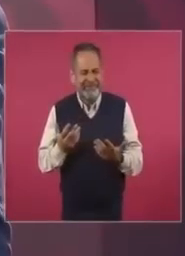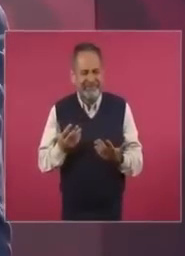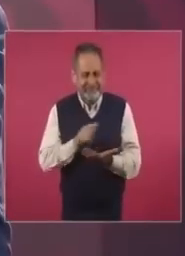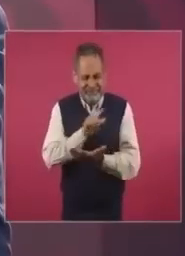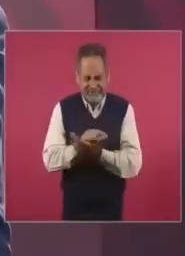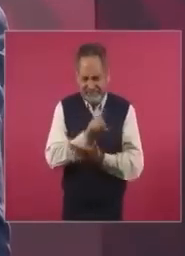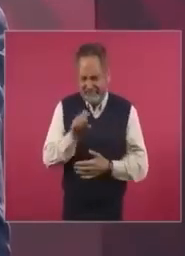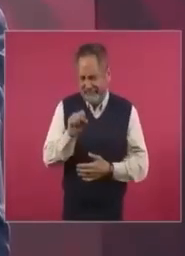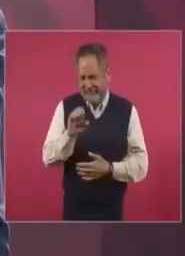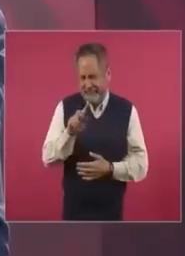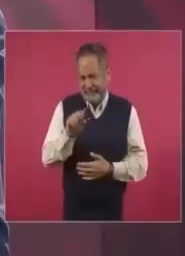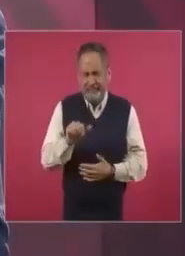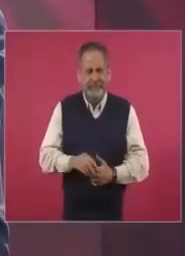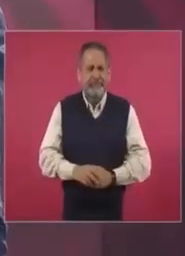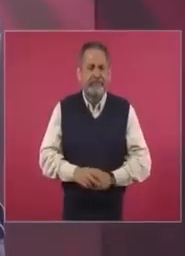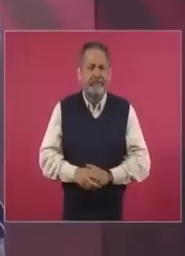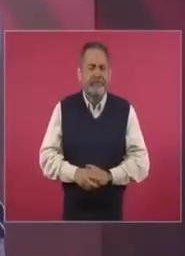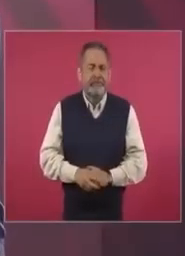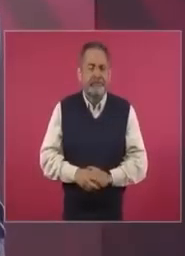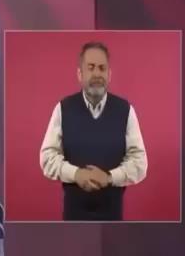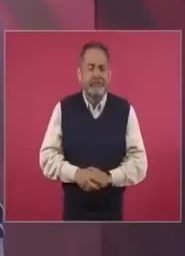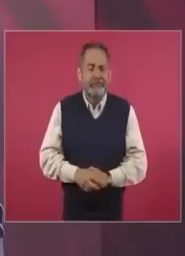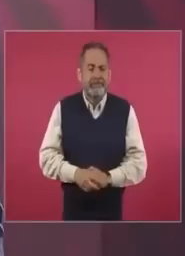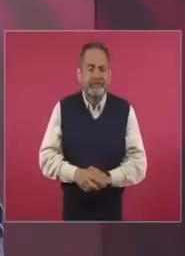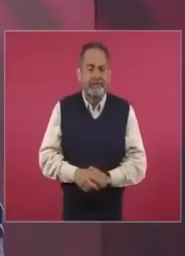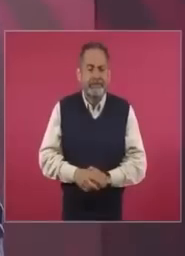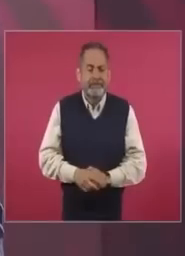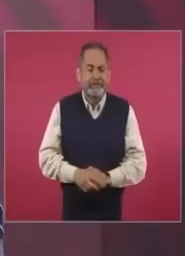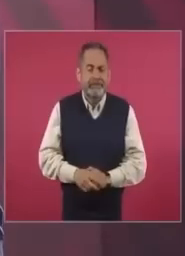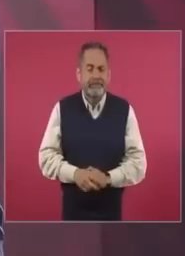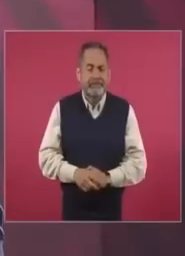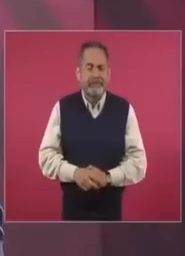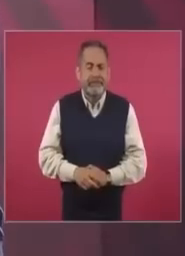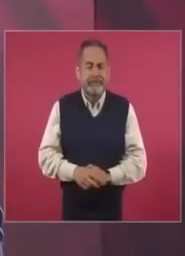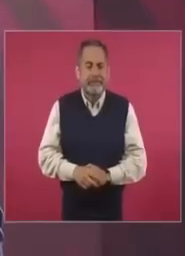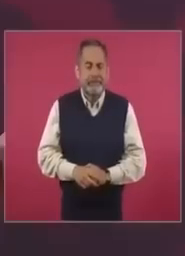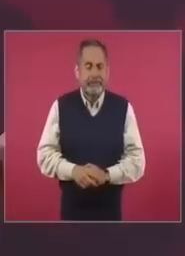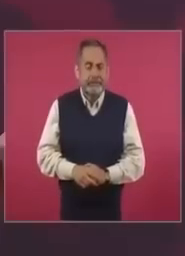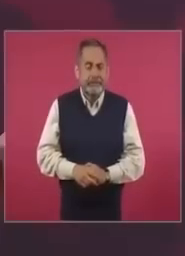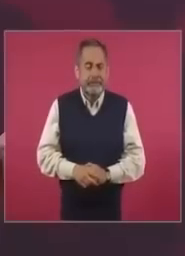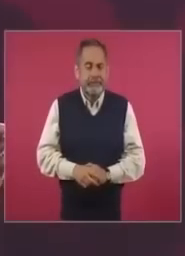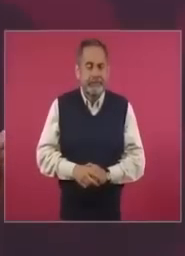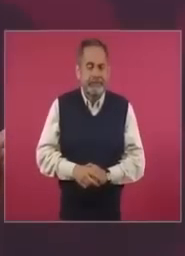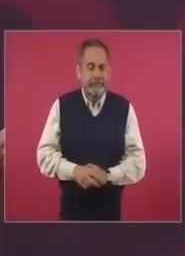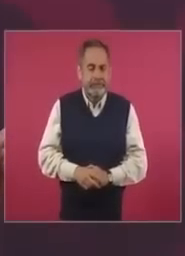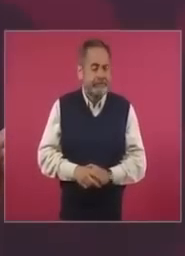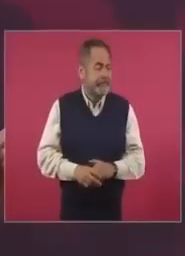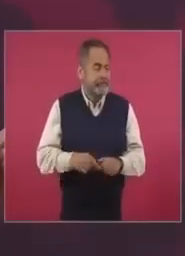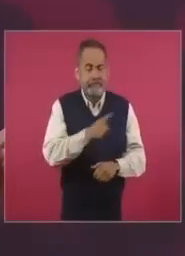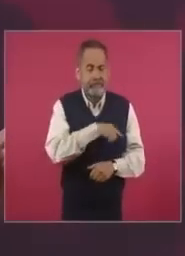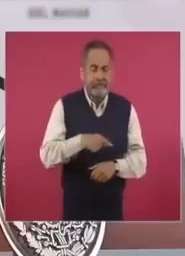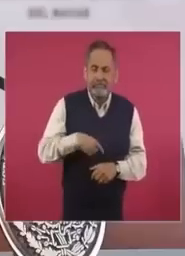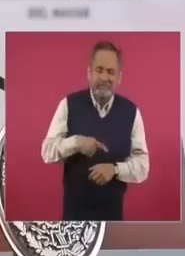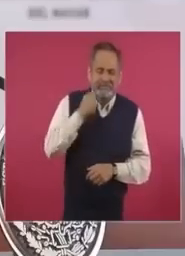son tienen un piso parejo, tienen una igualdad de las naciones, igualdad de los estados,